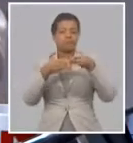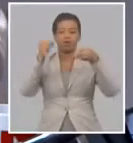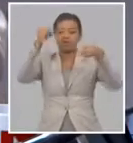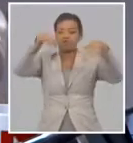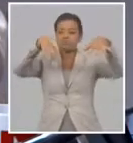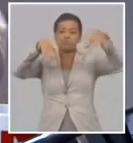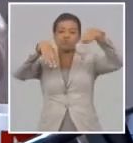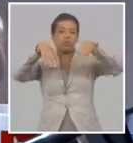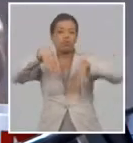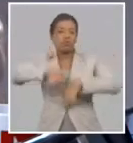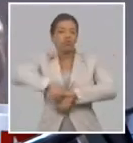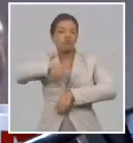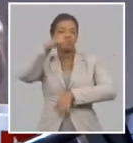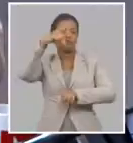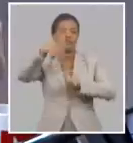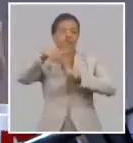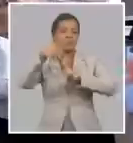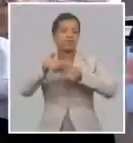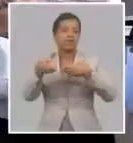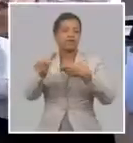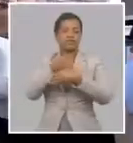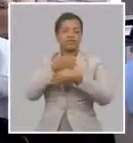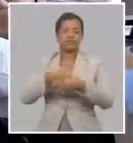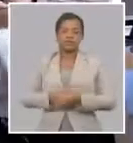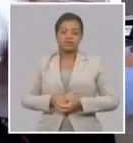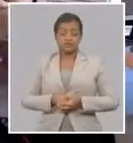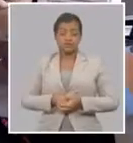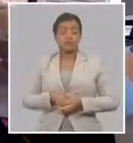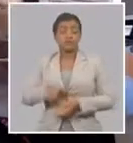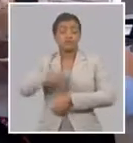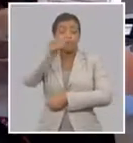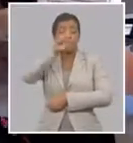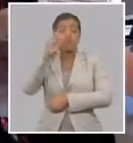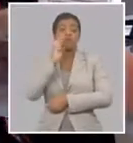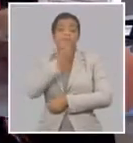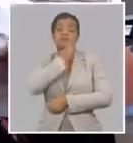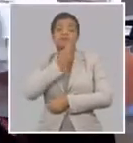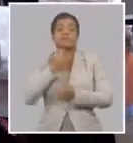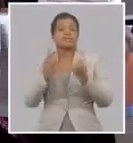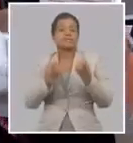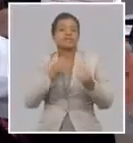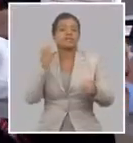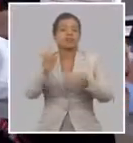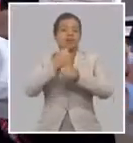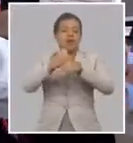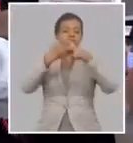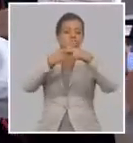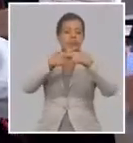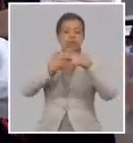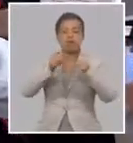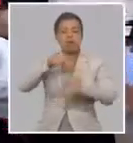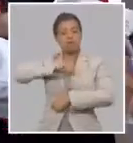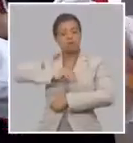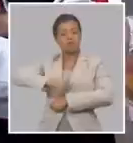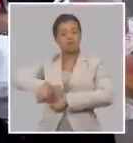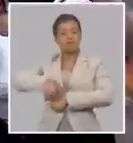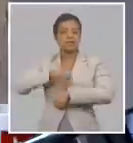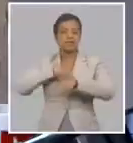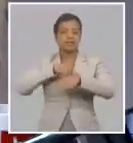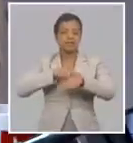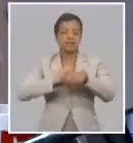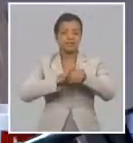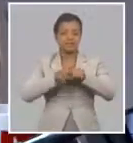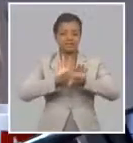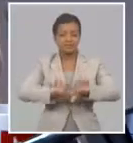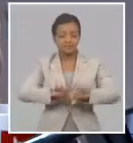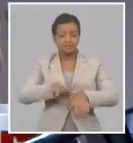pistas el propio tratamiento las pistas ya que la semántica llega a tener necesidades del trabajo pues ya puedo aprovechar ahora sanxenxo el tema